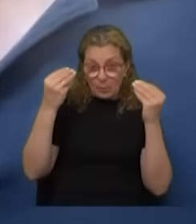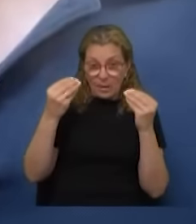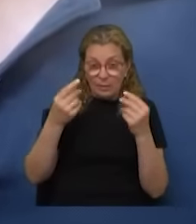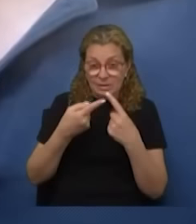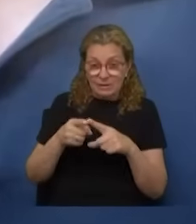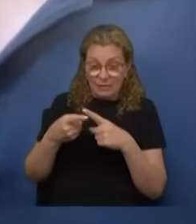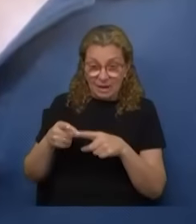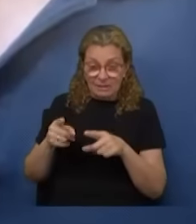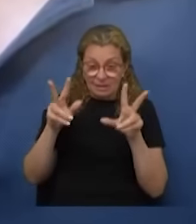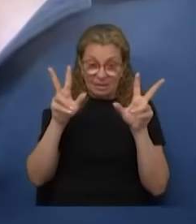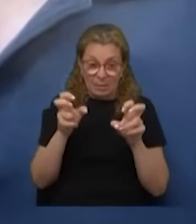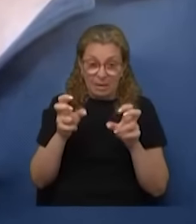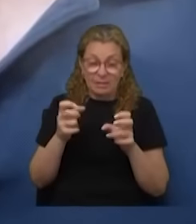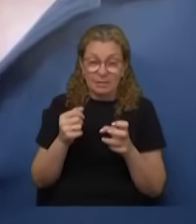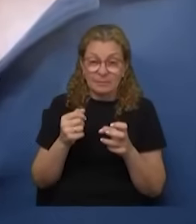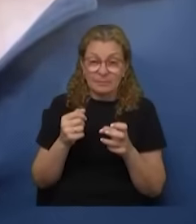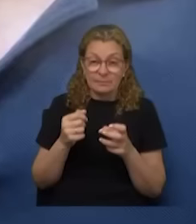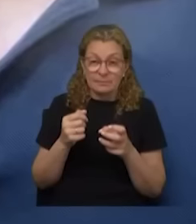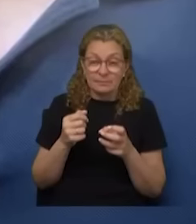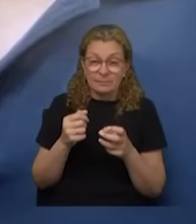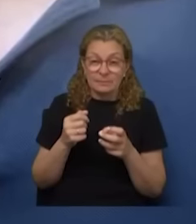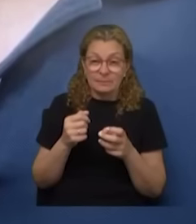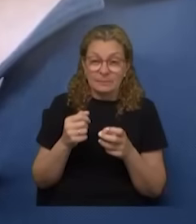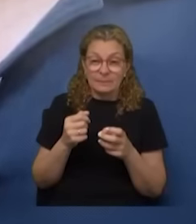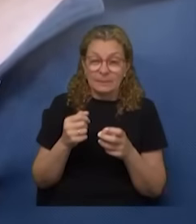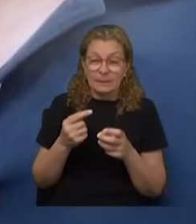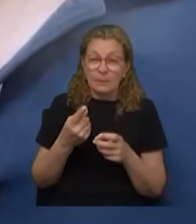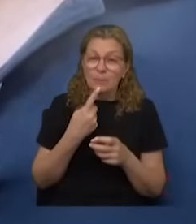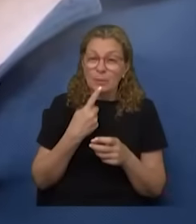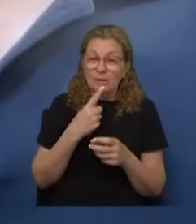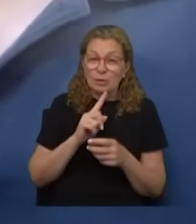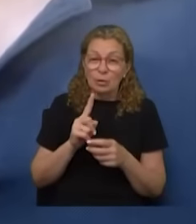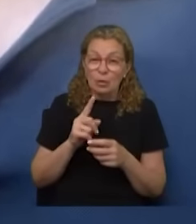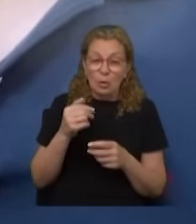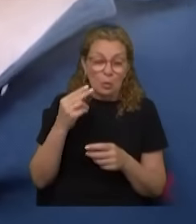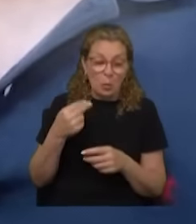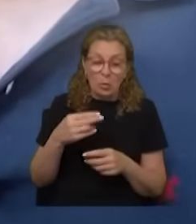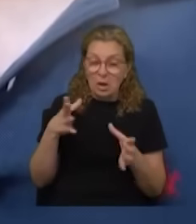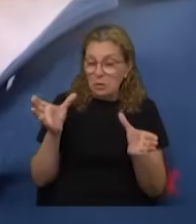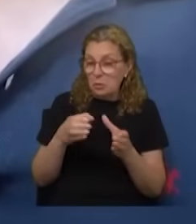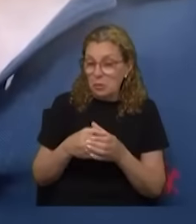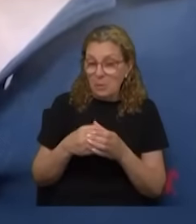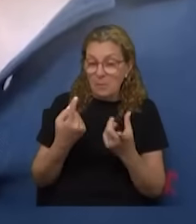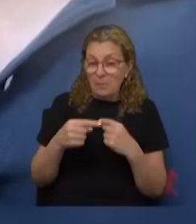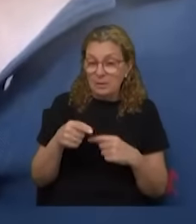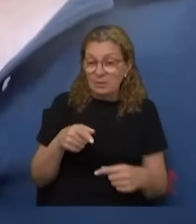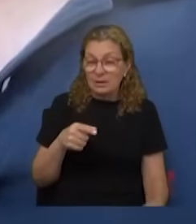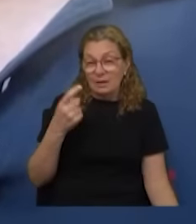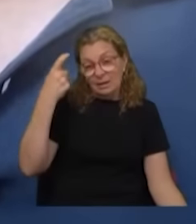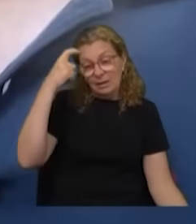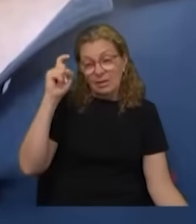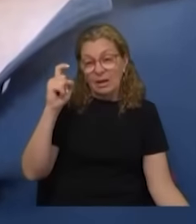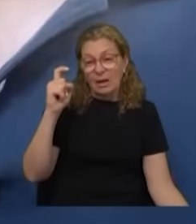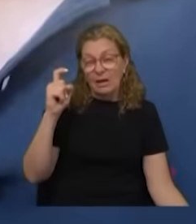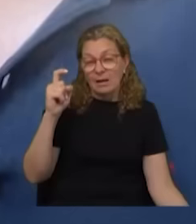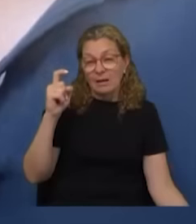distintos aspectos y no tiene ninguno eh digamos no es político partidario nunca lo fue y bueno esta esta idea